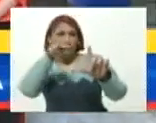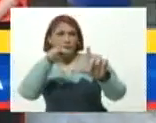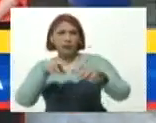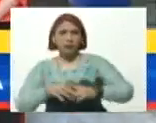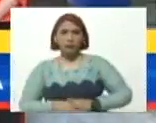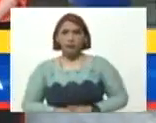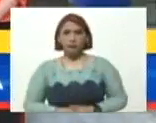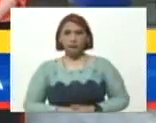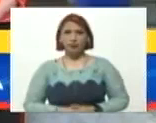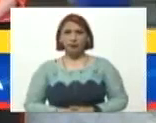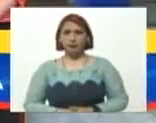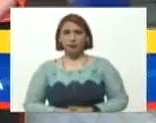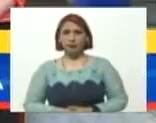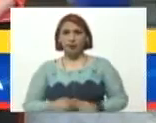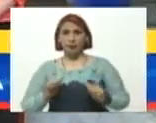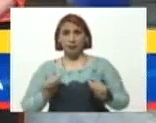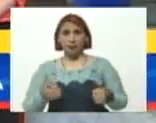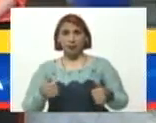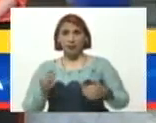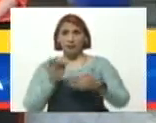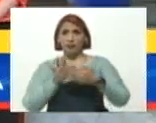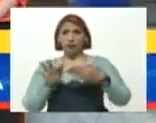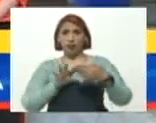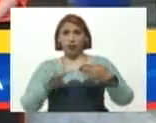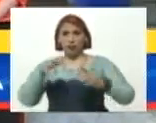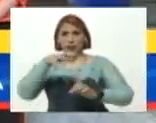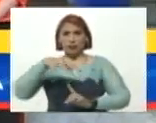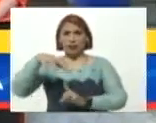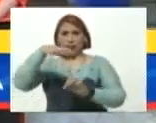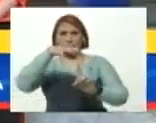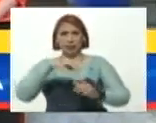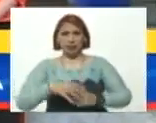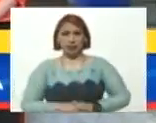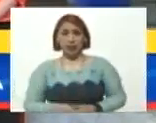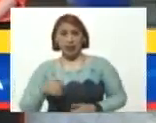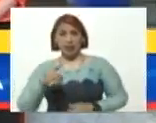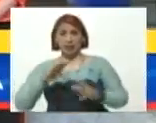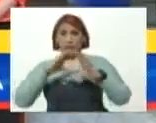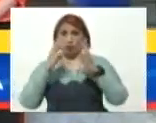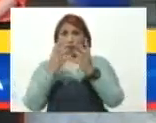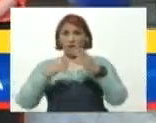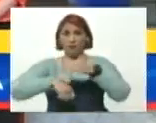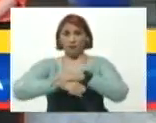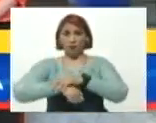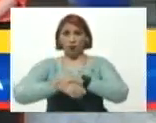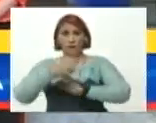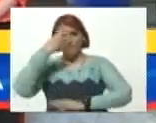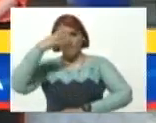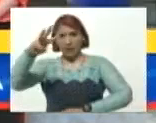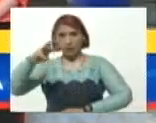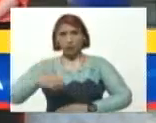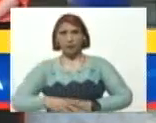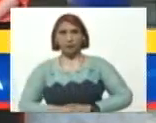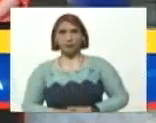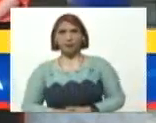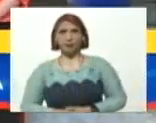por vía satélite, empezaba a funcionar el satélite. Ese mundial de fútbol en México,